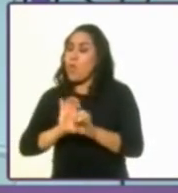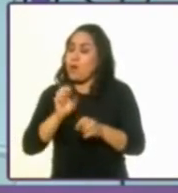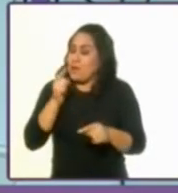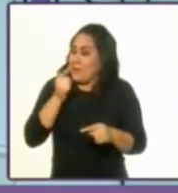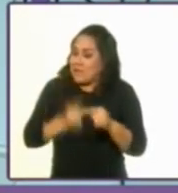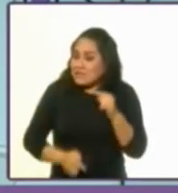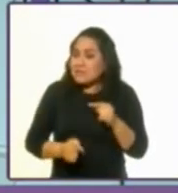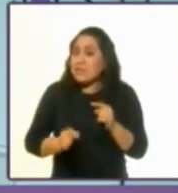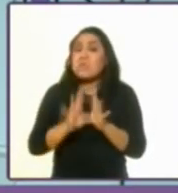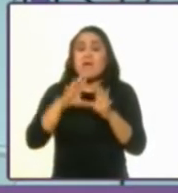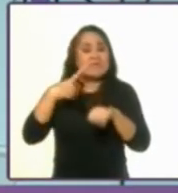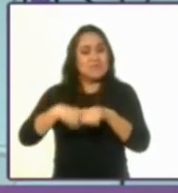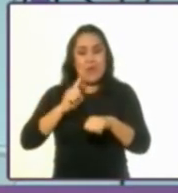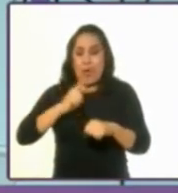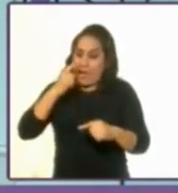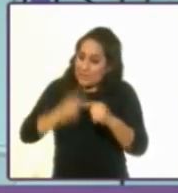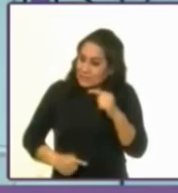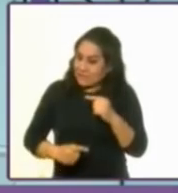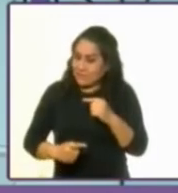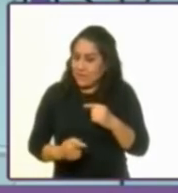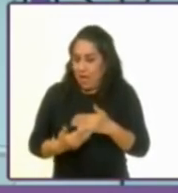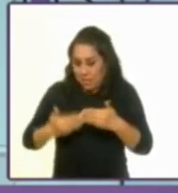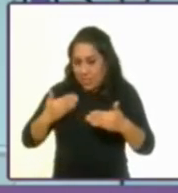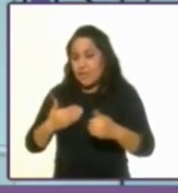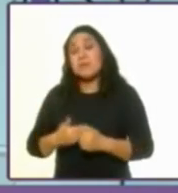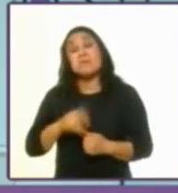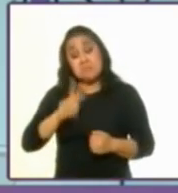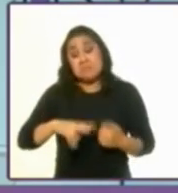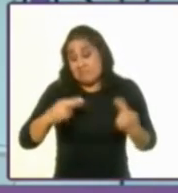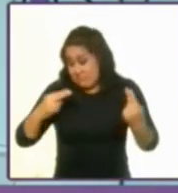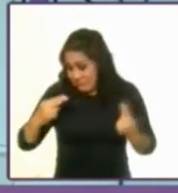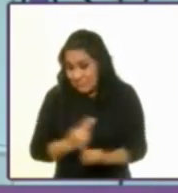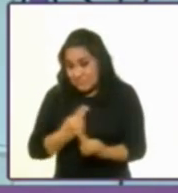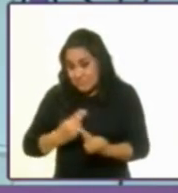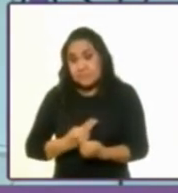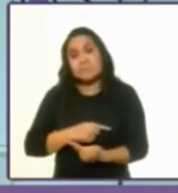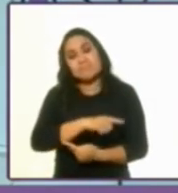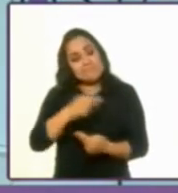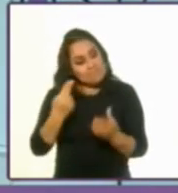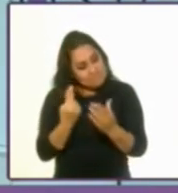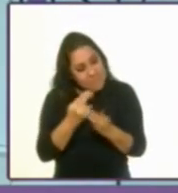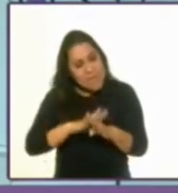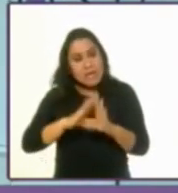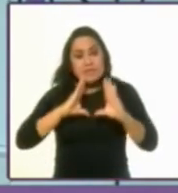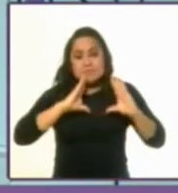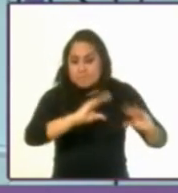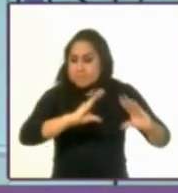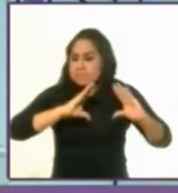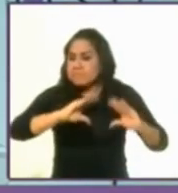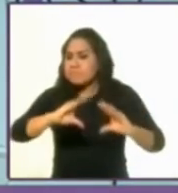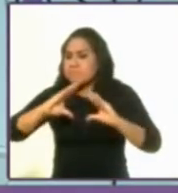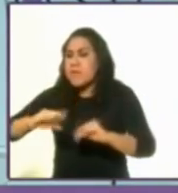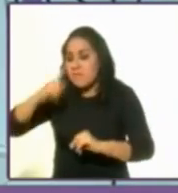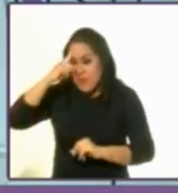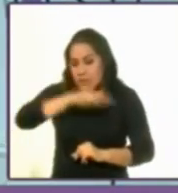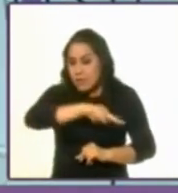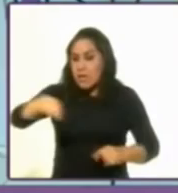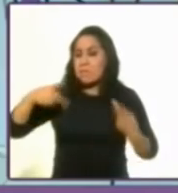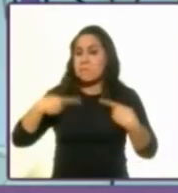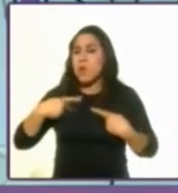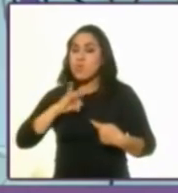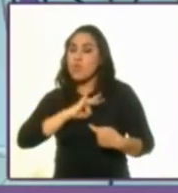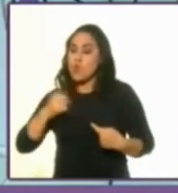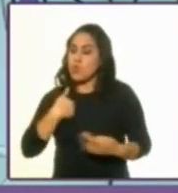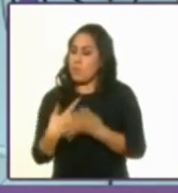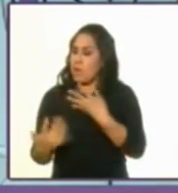de enfermedad es necesario que realmente demos capacitación para que tengan auto empleos y de esta manera